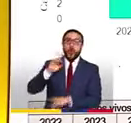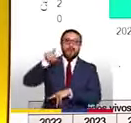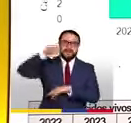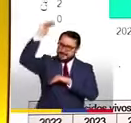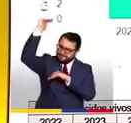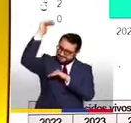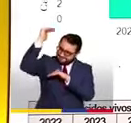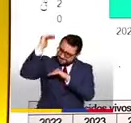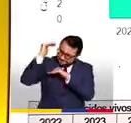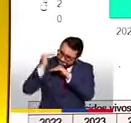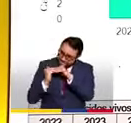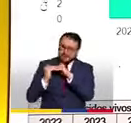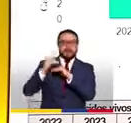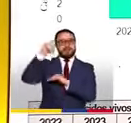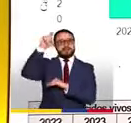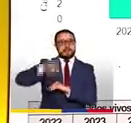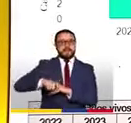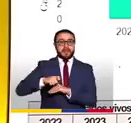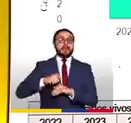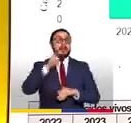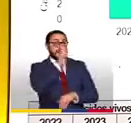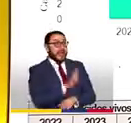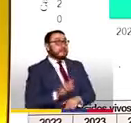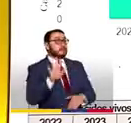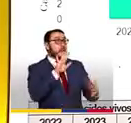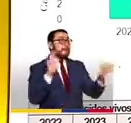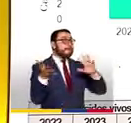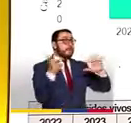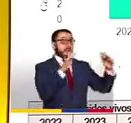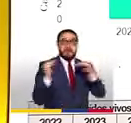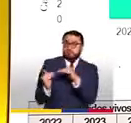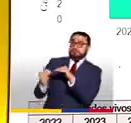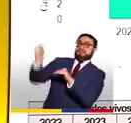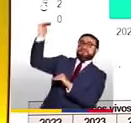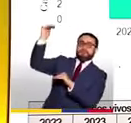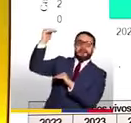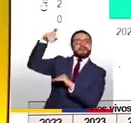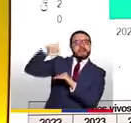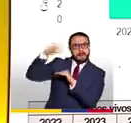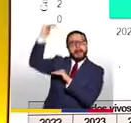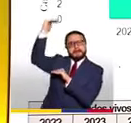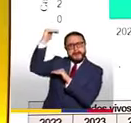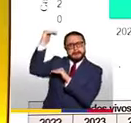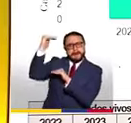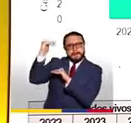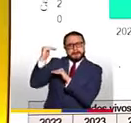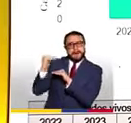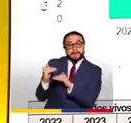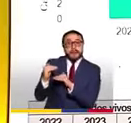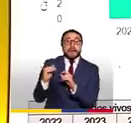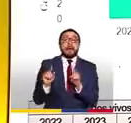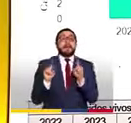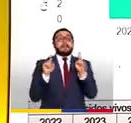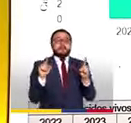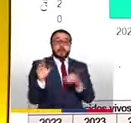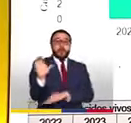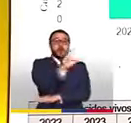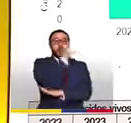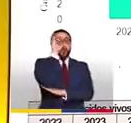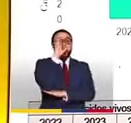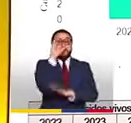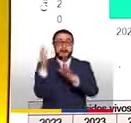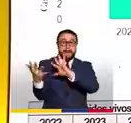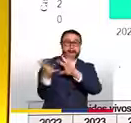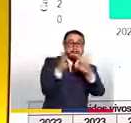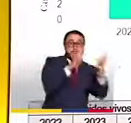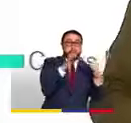muy por arriba del promedio de Colombia, y el promedio de Colombia está muy por arriba del promedio